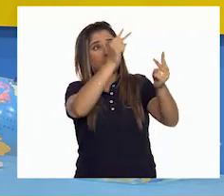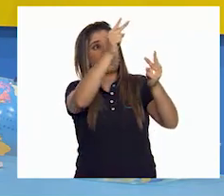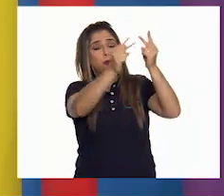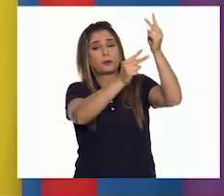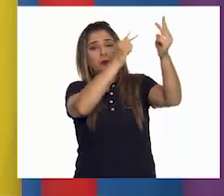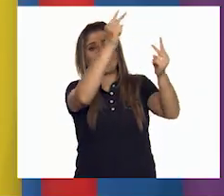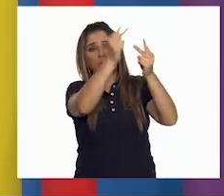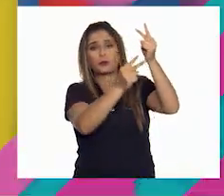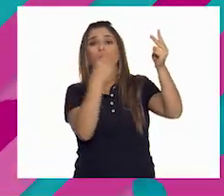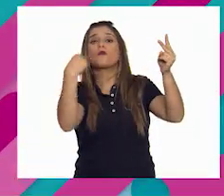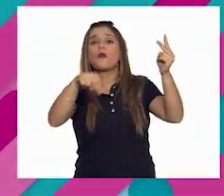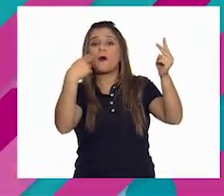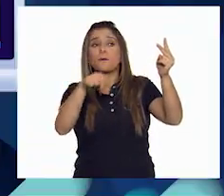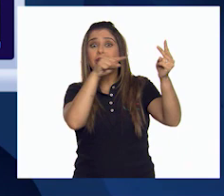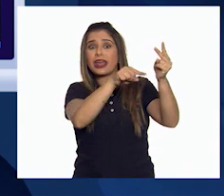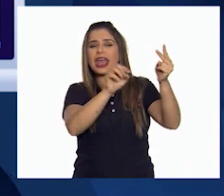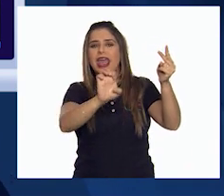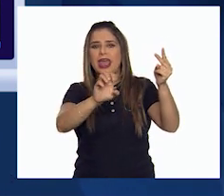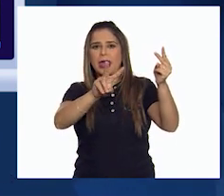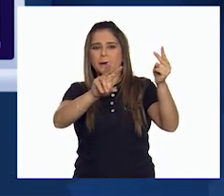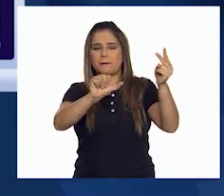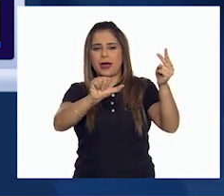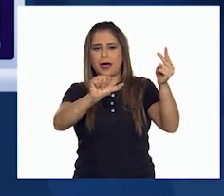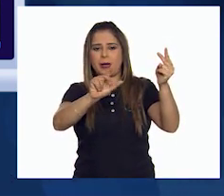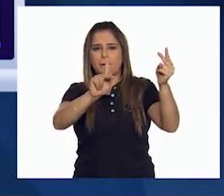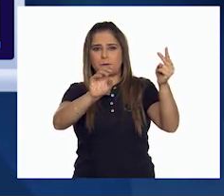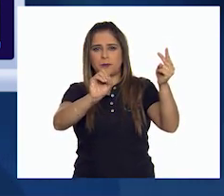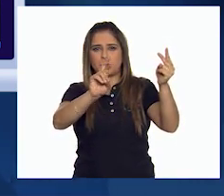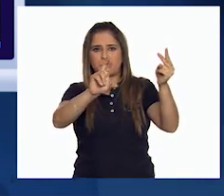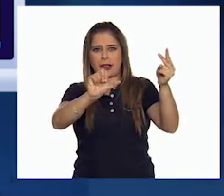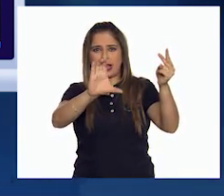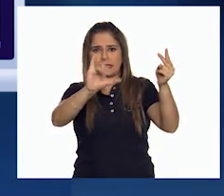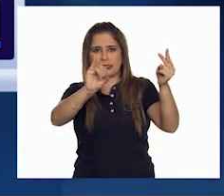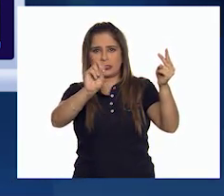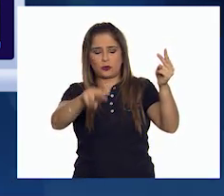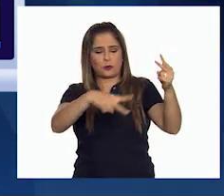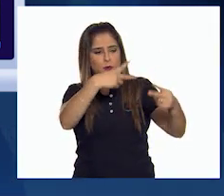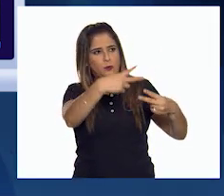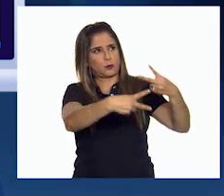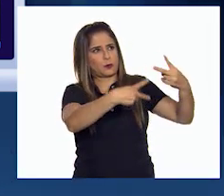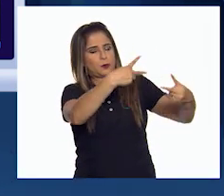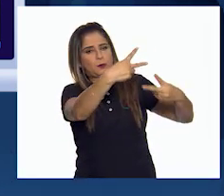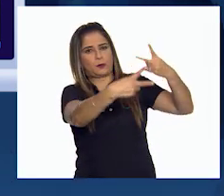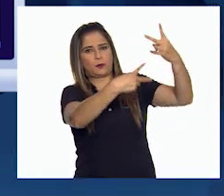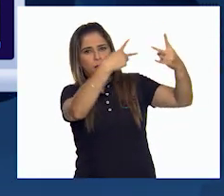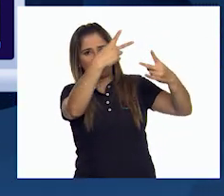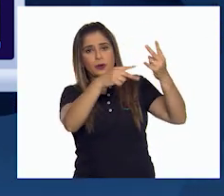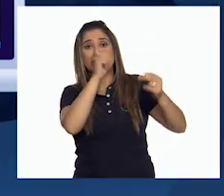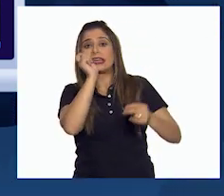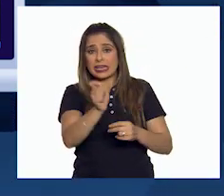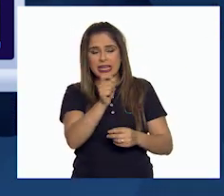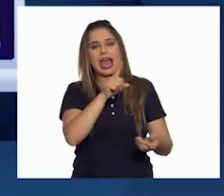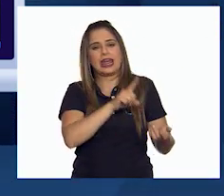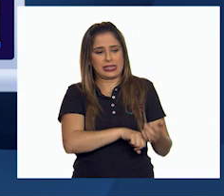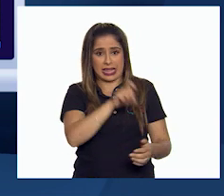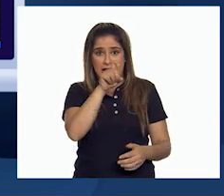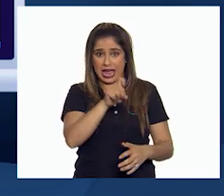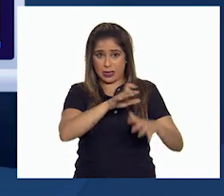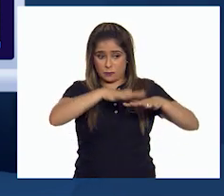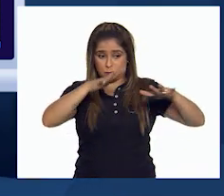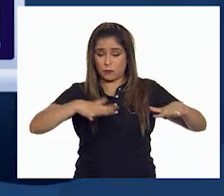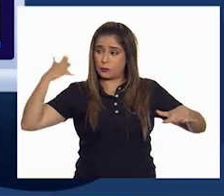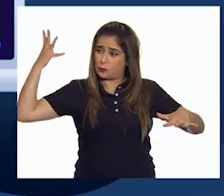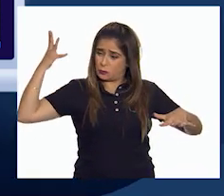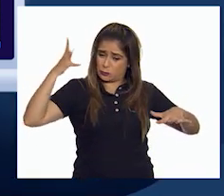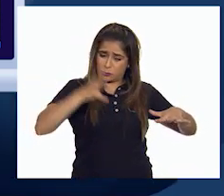llamamos... Evaporación, maestra. ¿Verdad? Muy bien. Y la evaporación es la conversión de un material del estado líquido